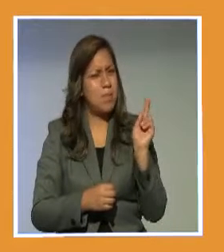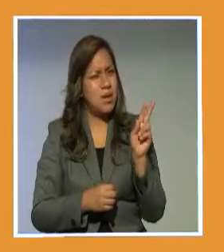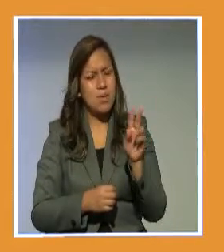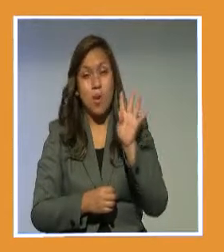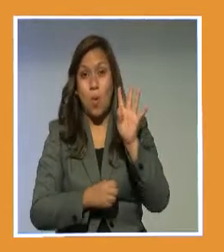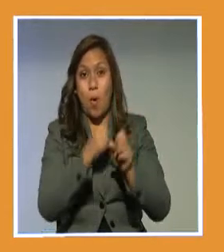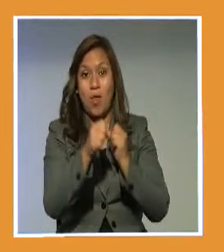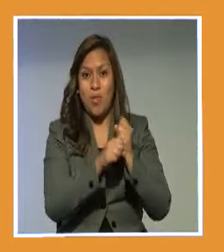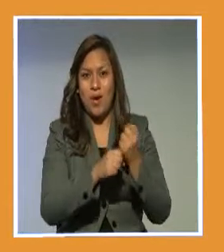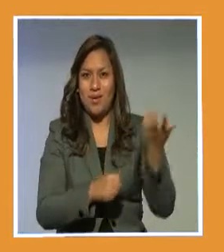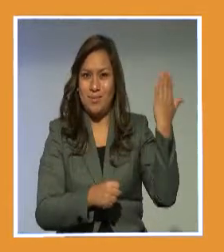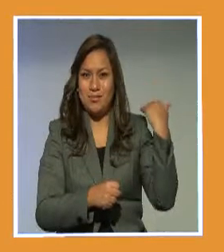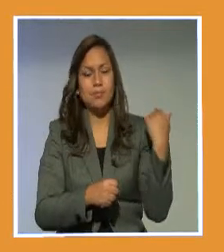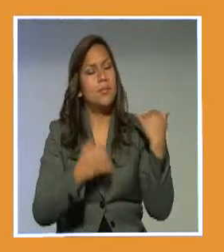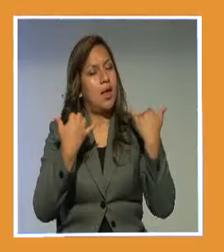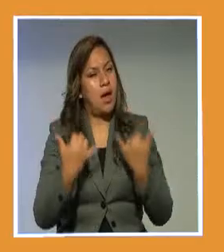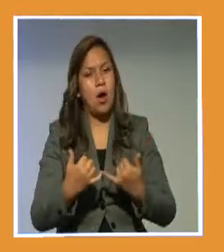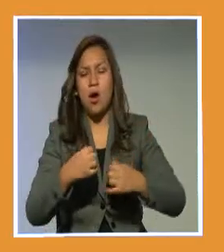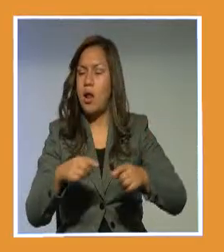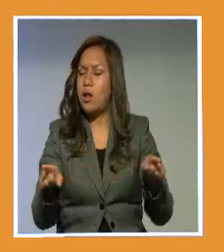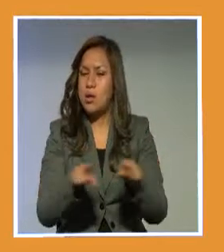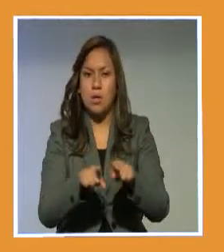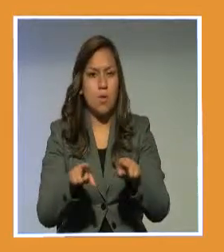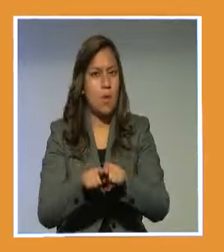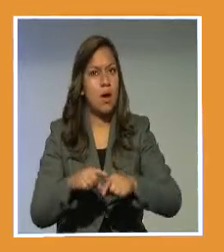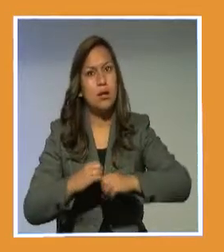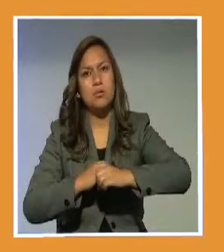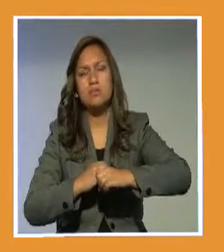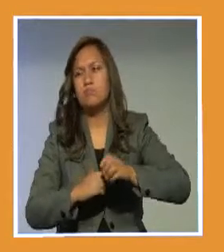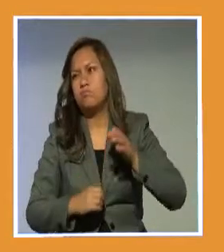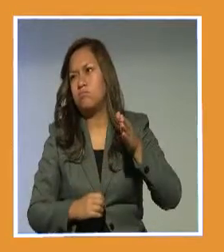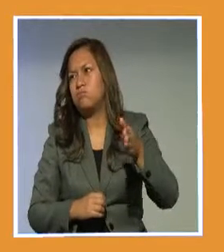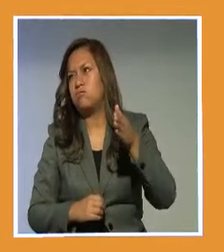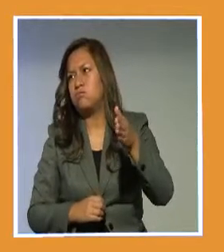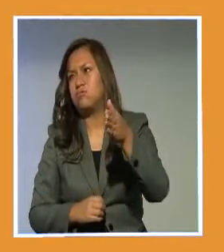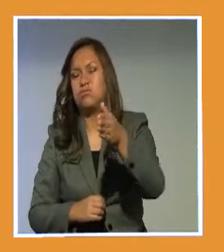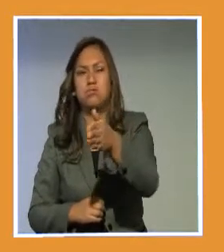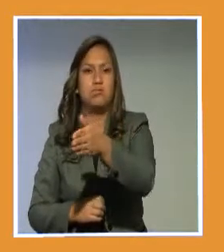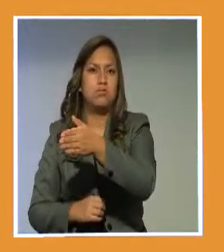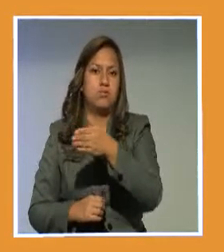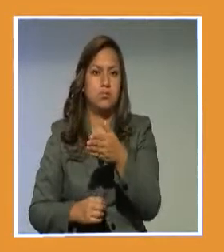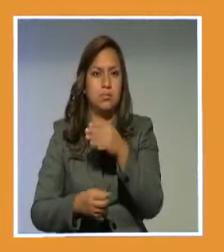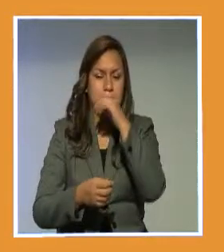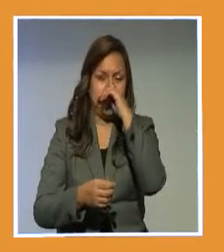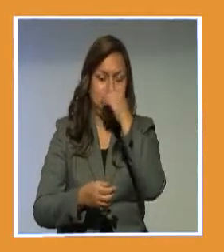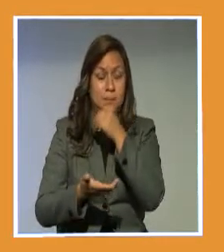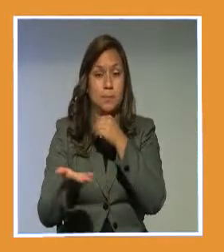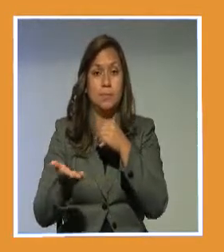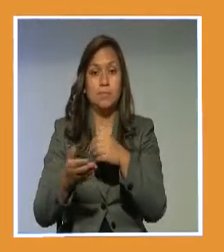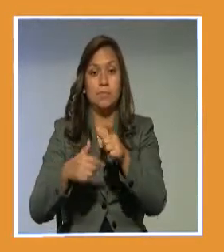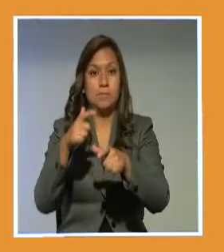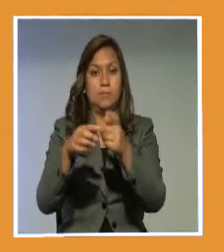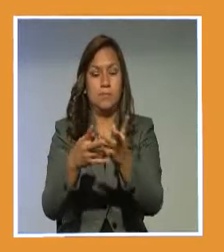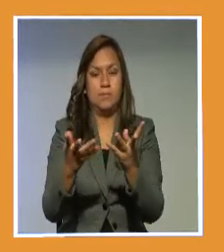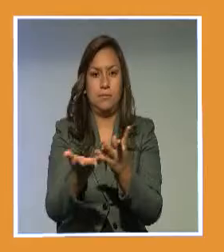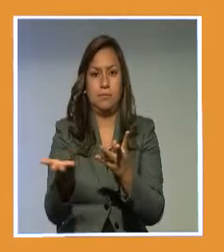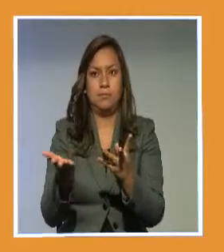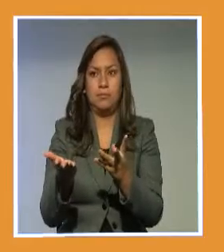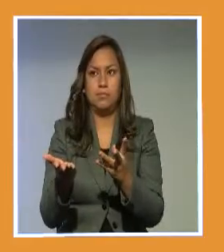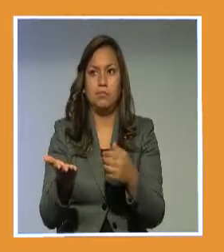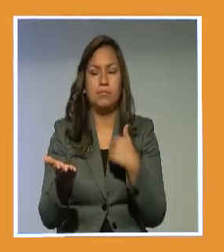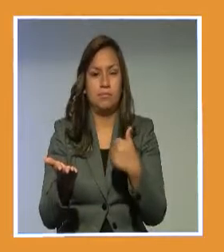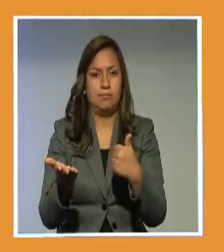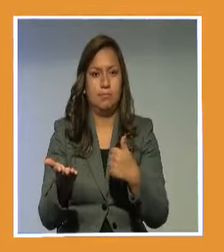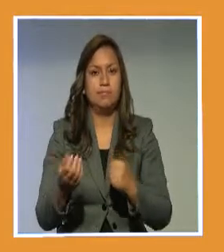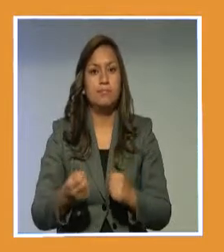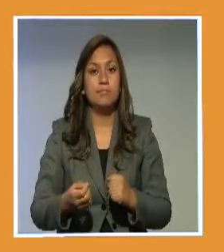para poder realmente anclar esas necesidades de los sectores poblacionales y de nuestra gente a esta agenda legislativa que